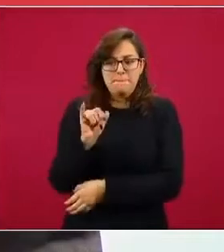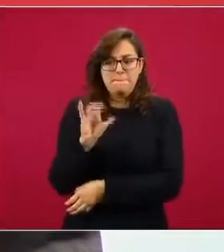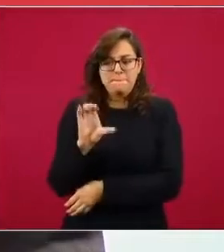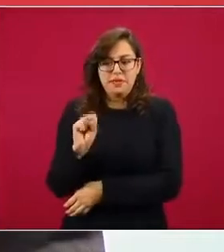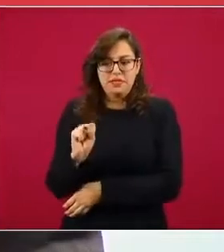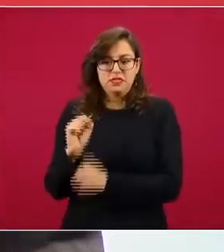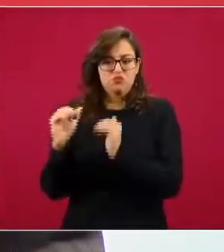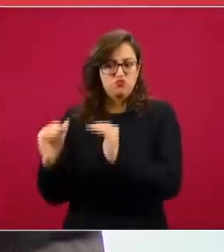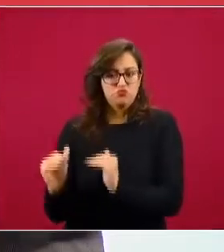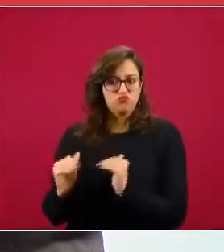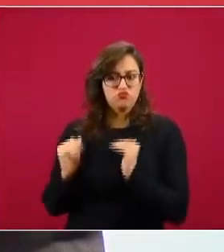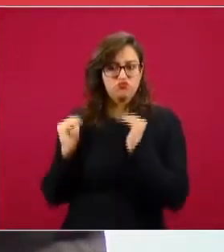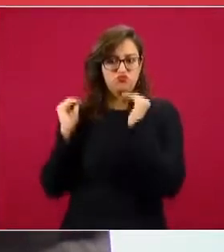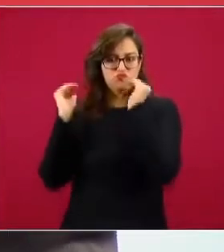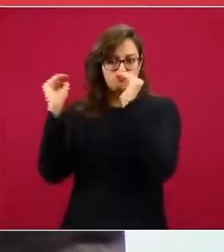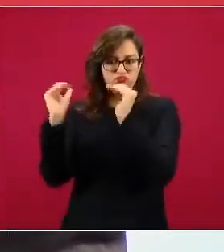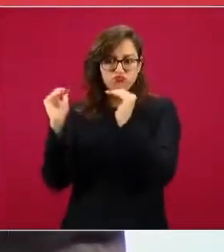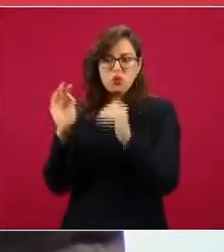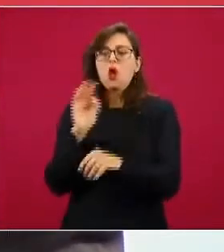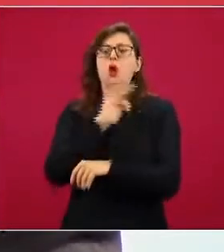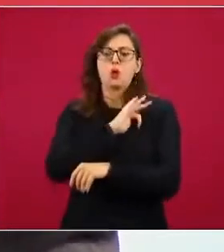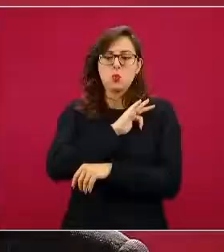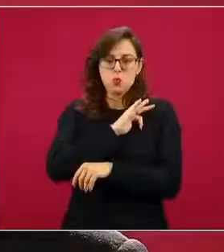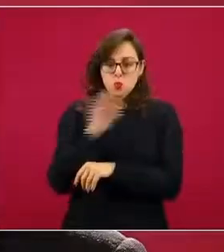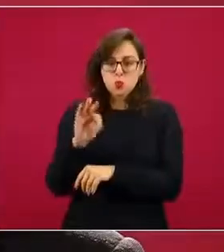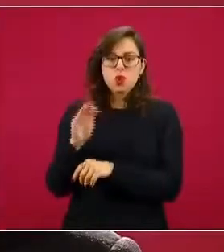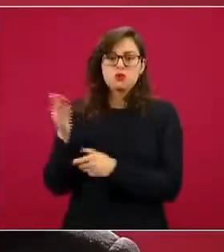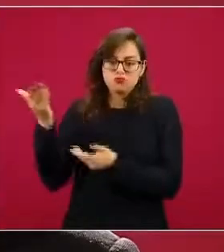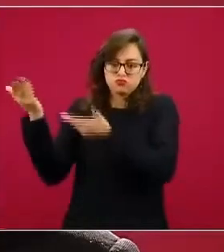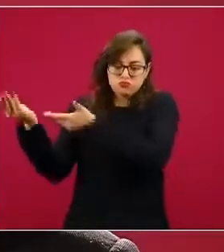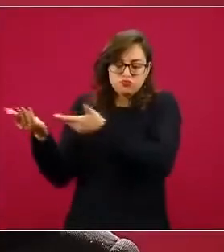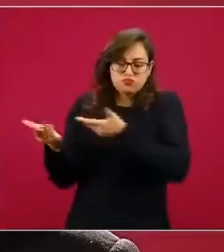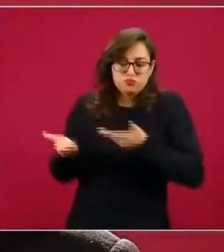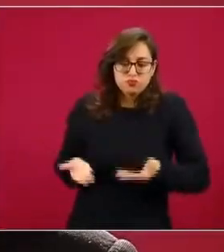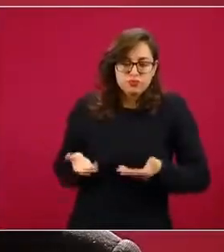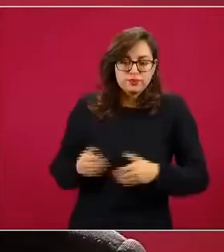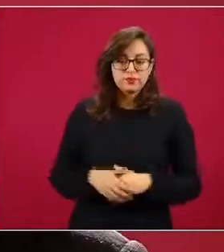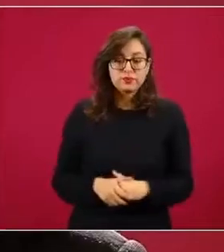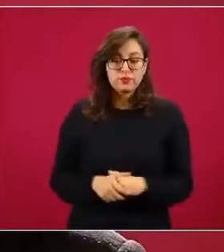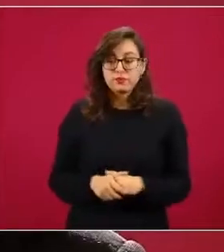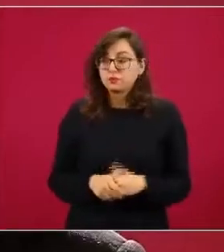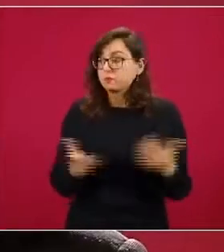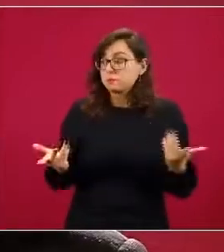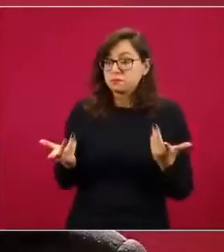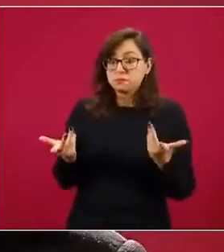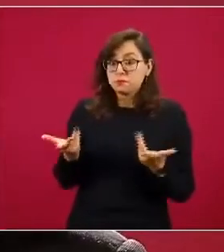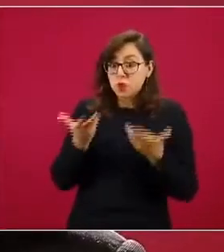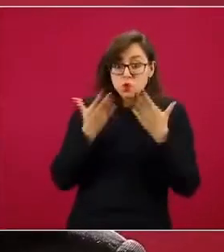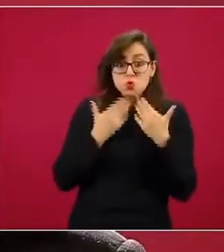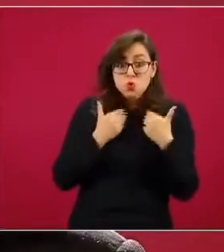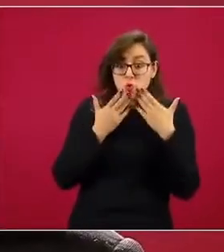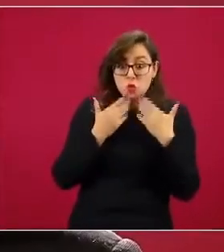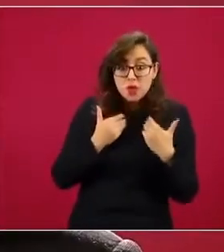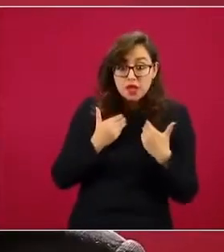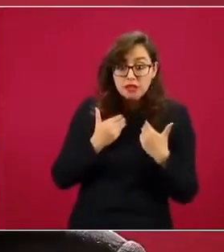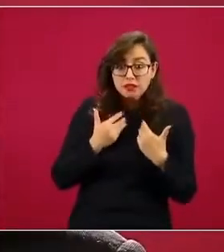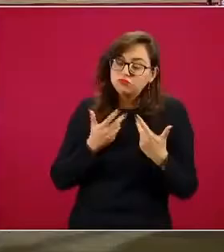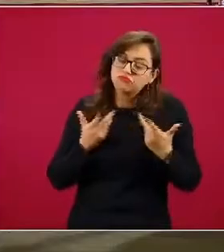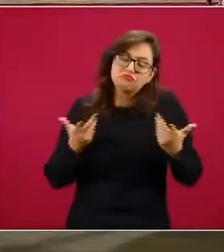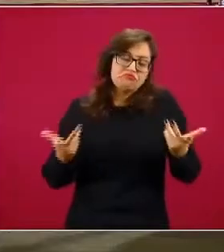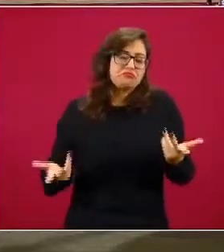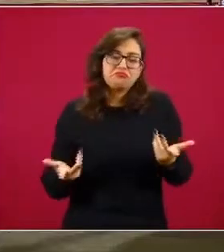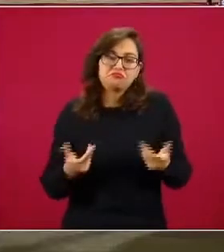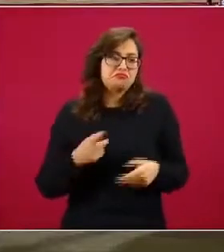niveles semejantes de desempeño pueden reconocerse unos a otros. Si no lo tienen, no se puede aceptar como válido o